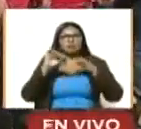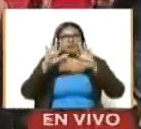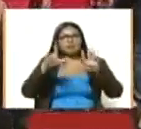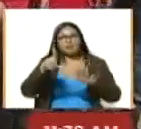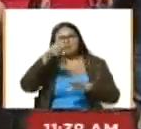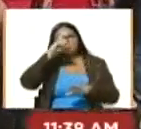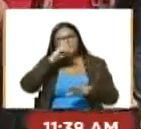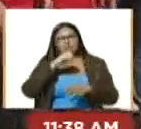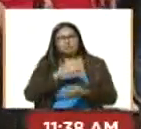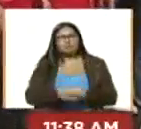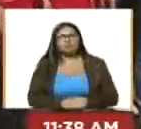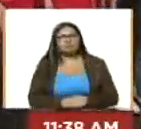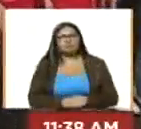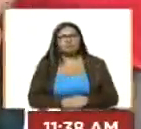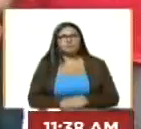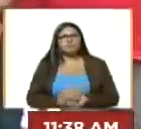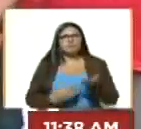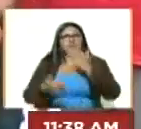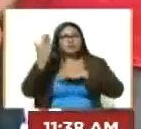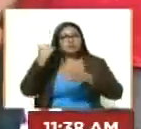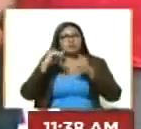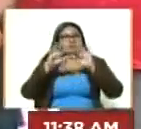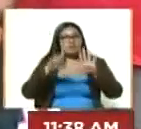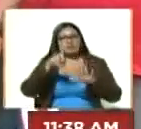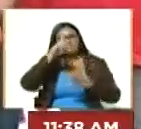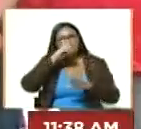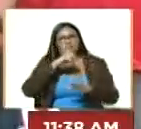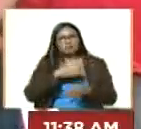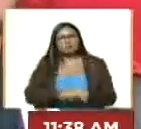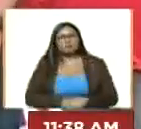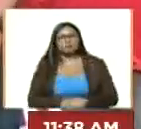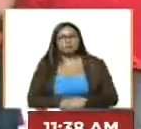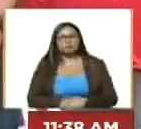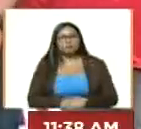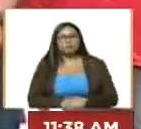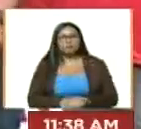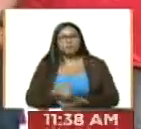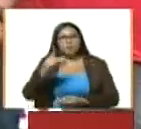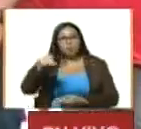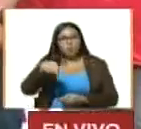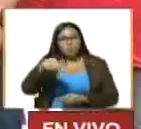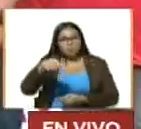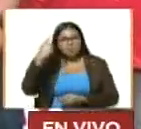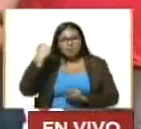bien, hace 10 años, un día como hoy,